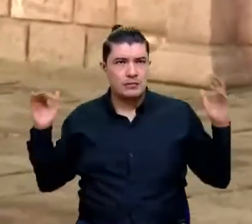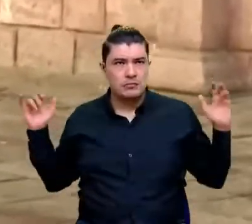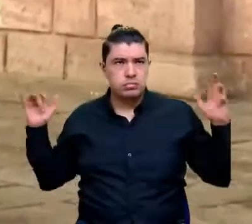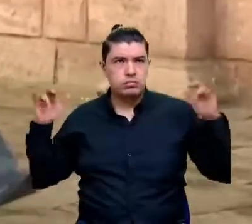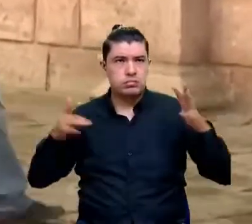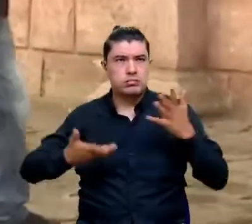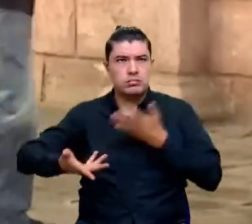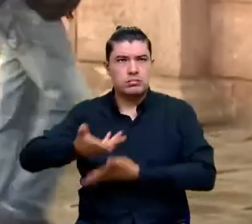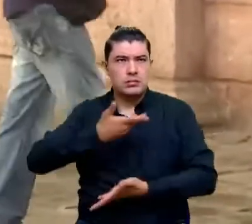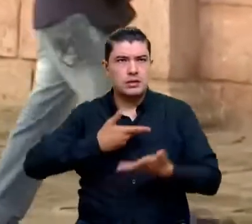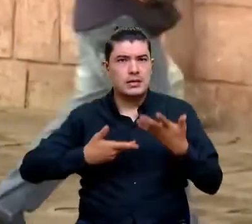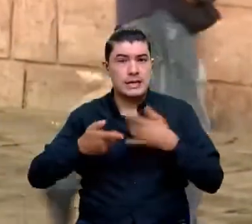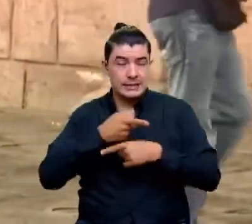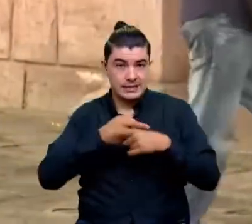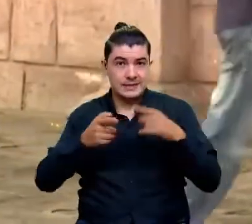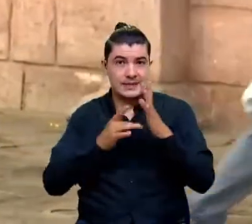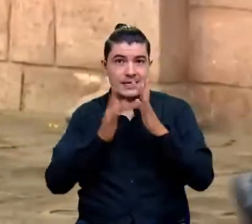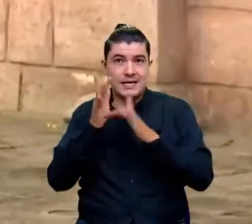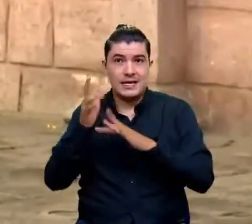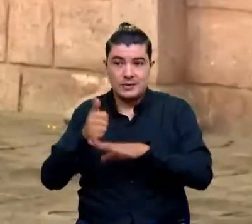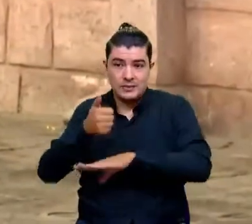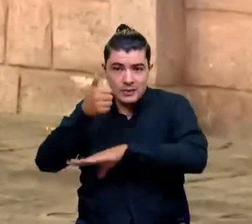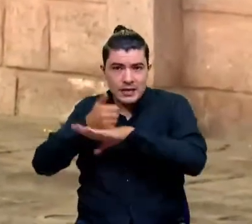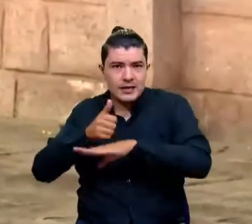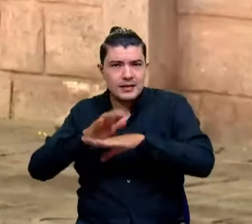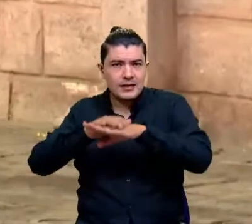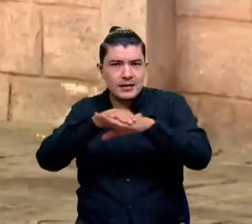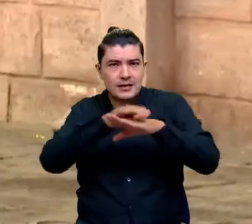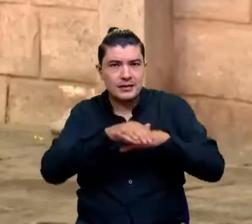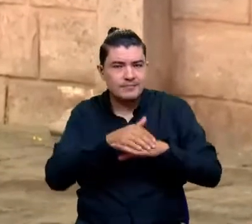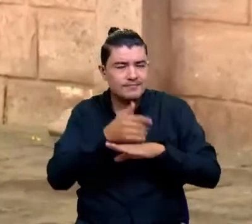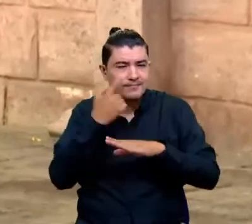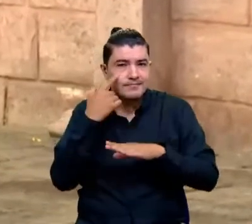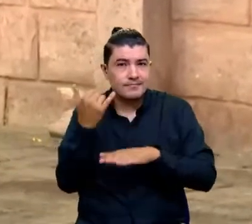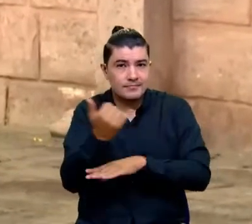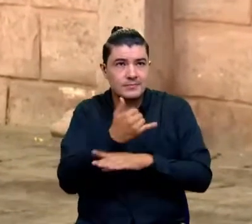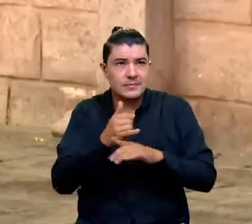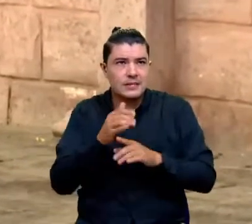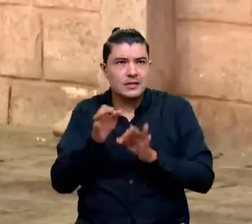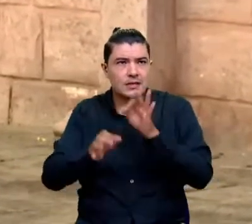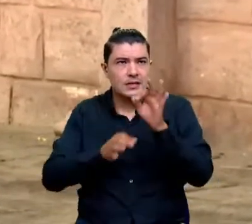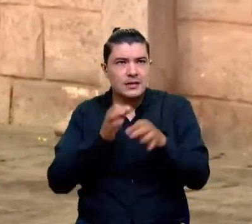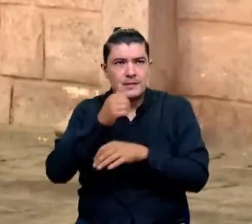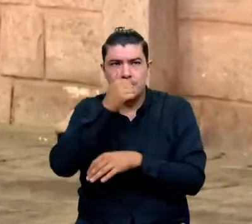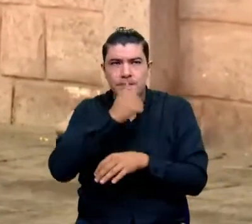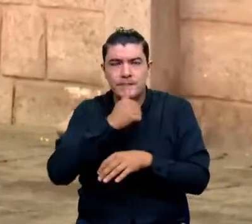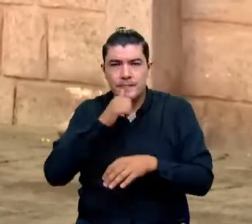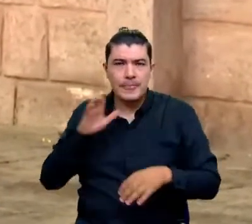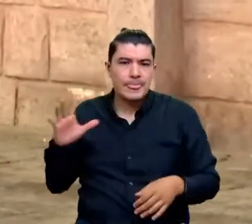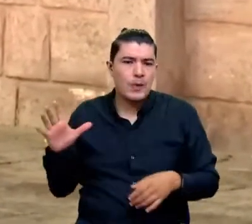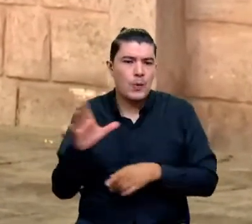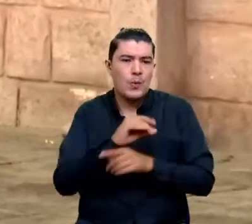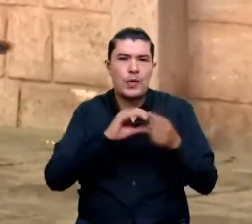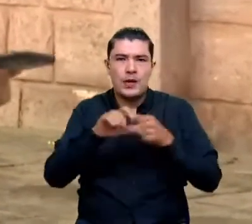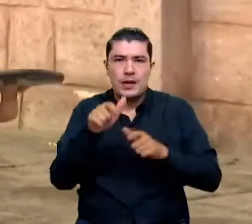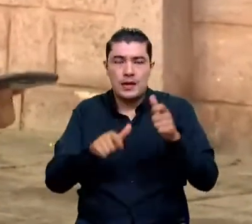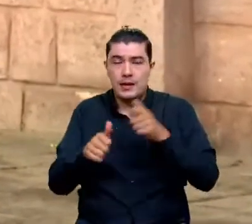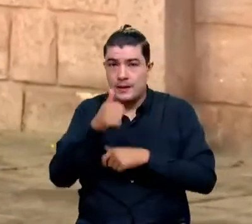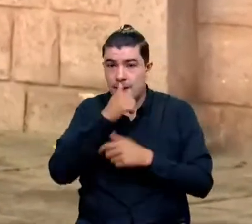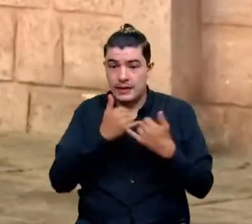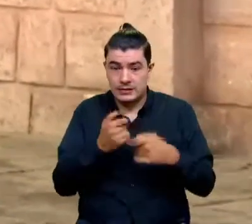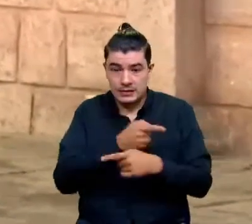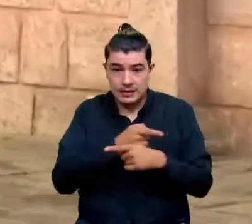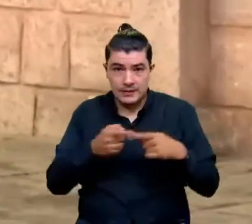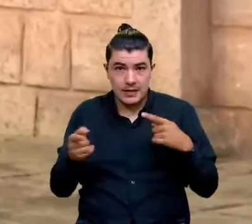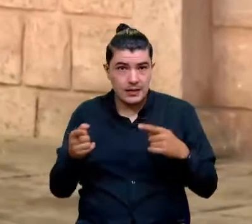de esta Semana Santa. Asimismo, las autoridades hacen un llamado a la tolerancia, a toda la ciudadanía, para que puedan vivir esta